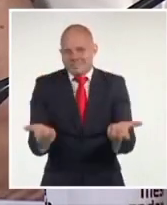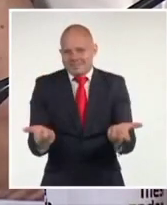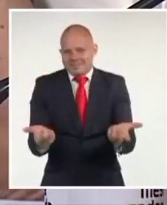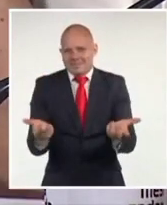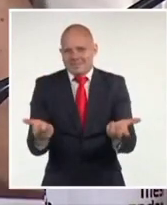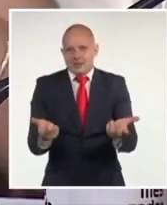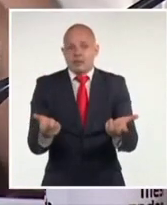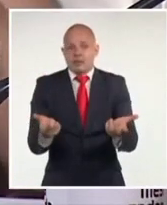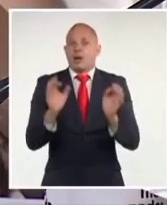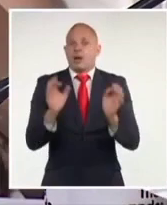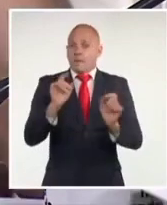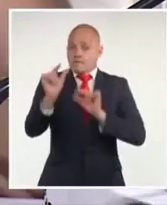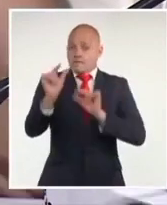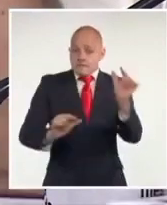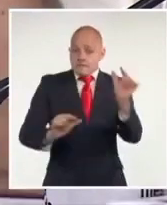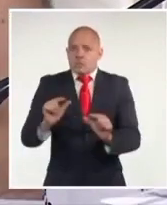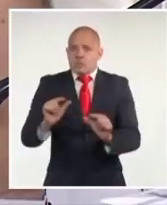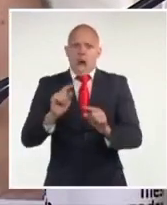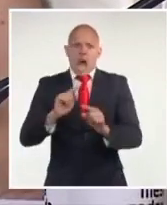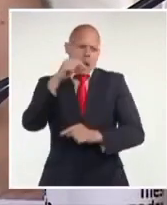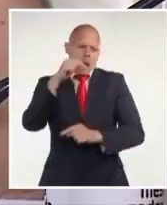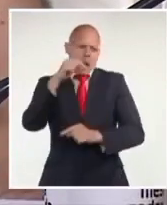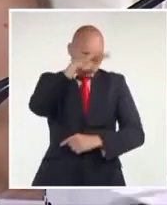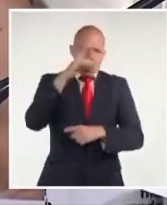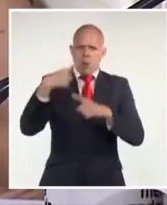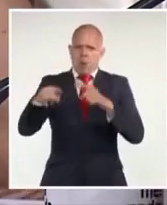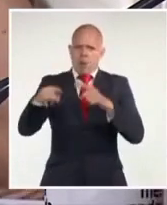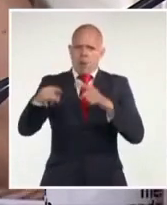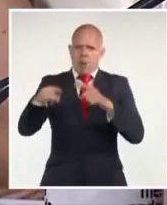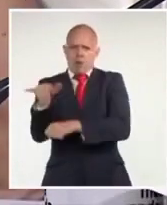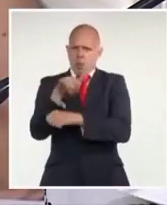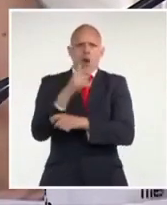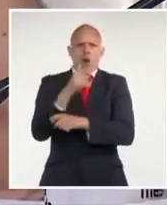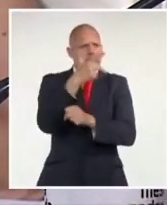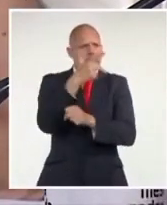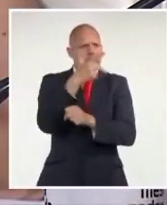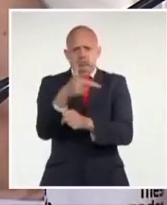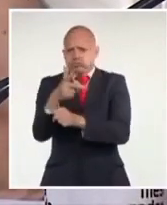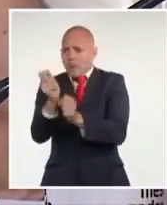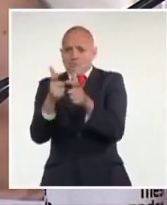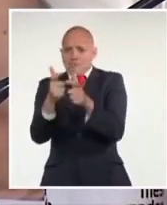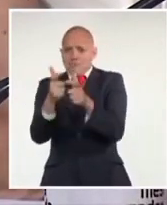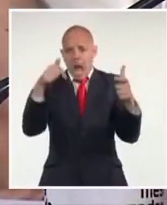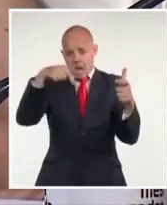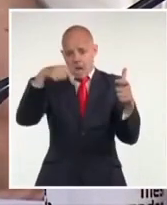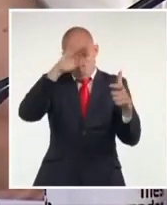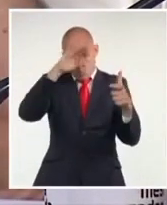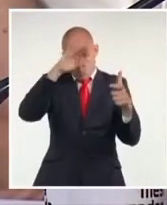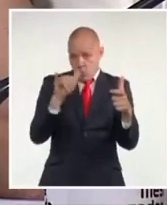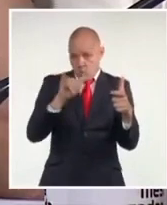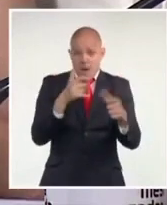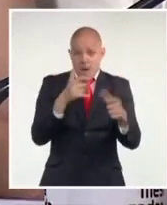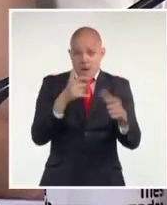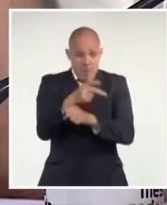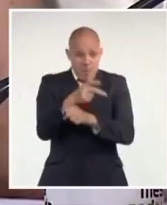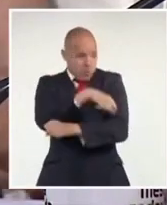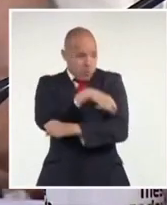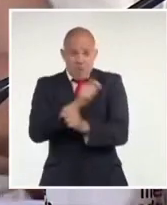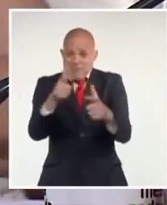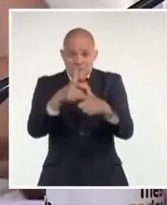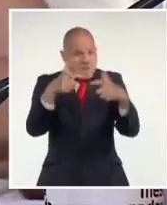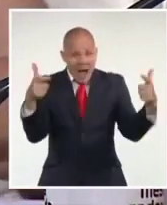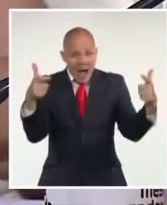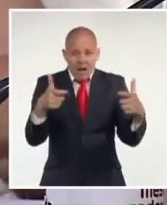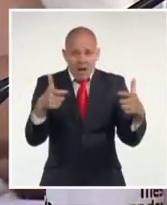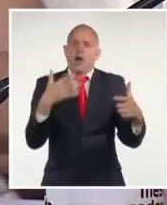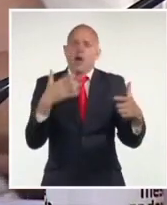este caso las internacionales, los países donde estén vacunando, y lógicamente nosotros no somos una excepción y el país está trabajando intensamente en